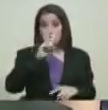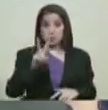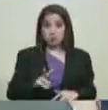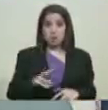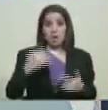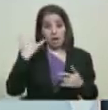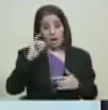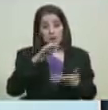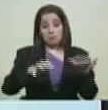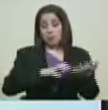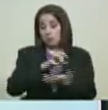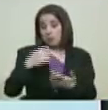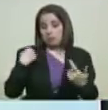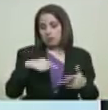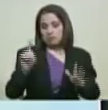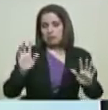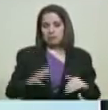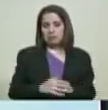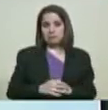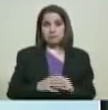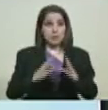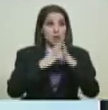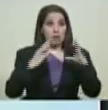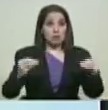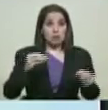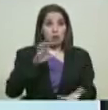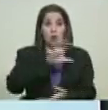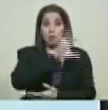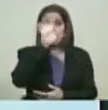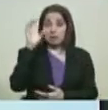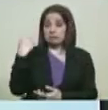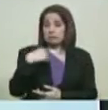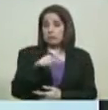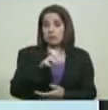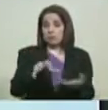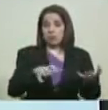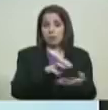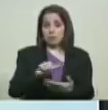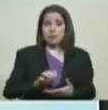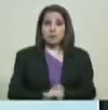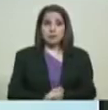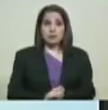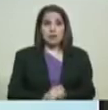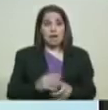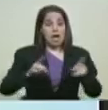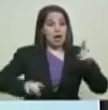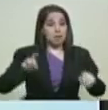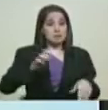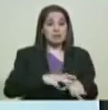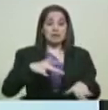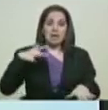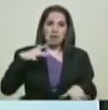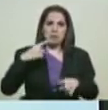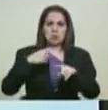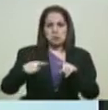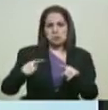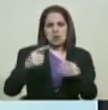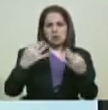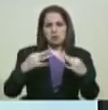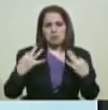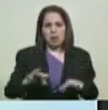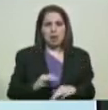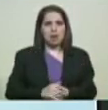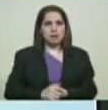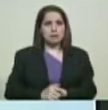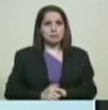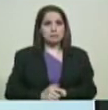Bueno, ¿qué tiene? Todos los países tenemos problemas, a veces graves, a veces no. A